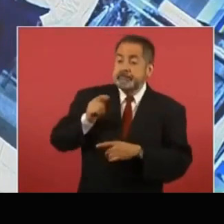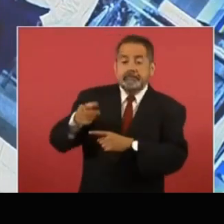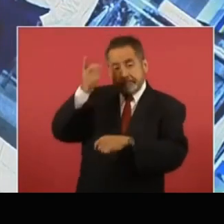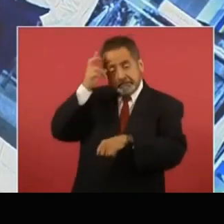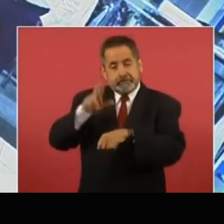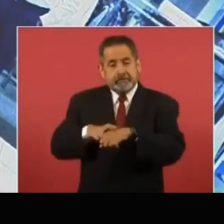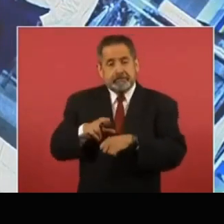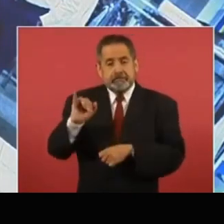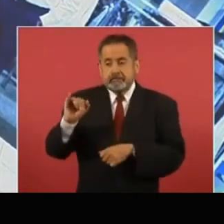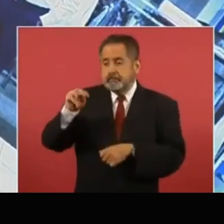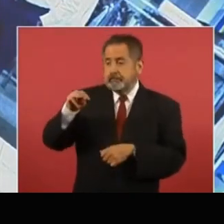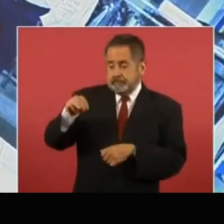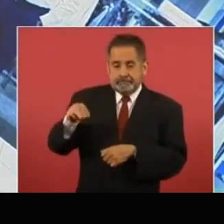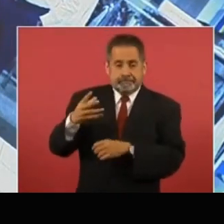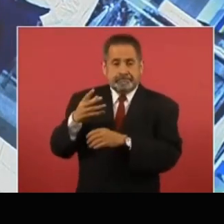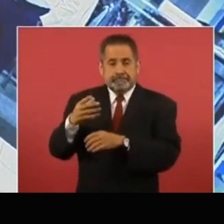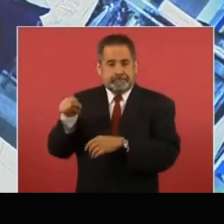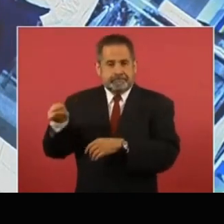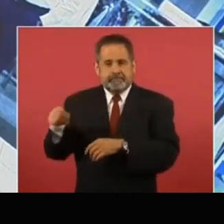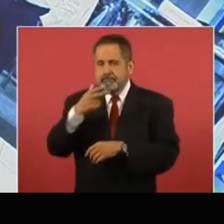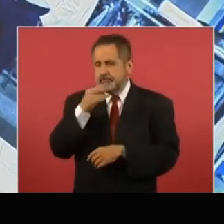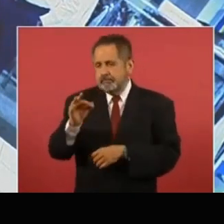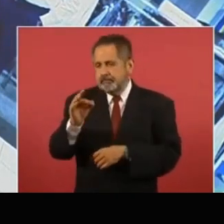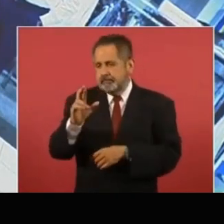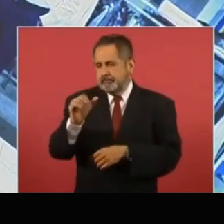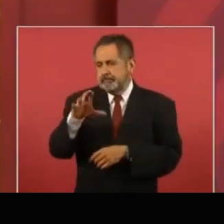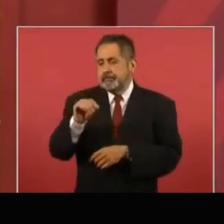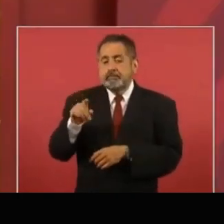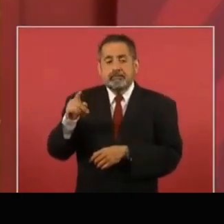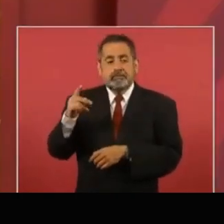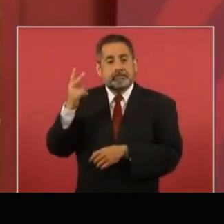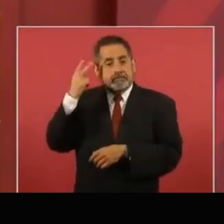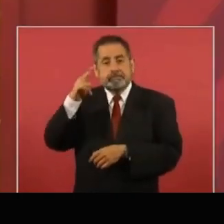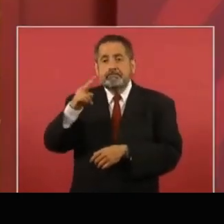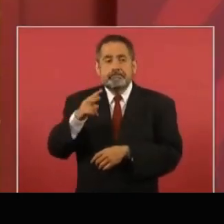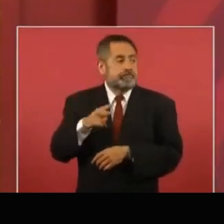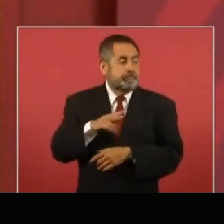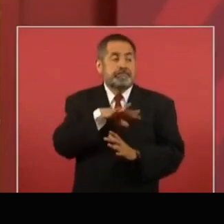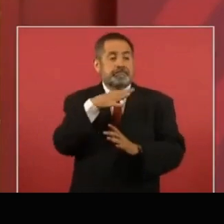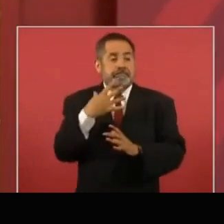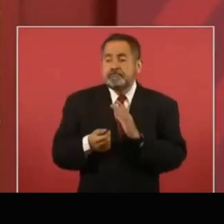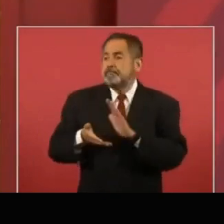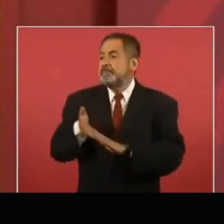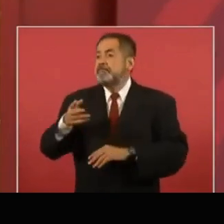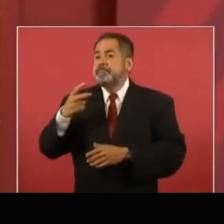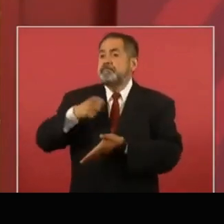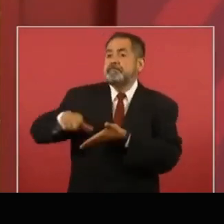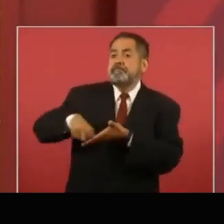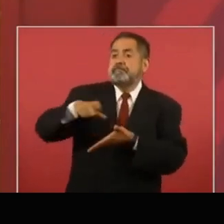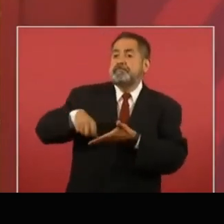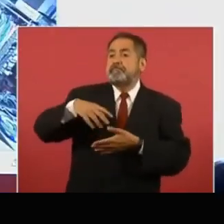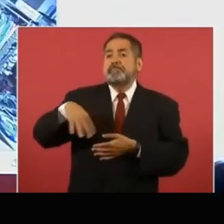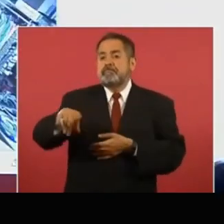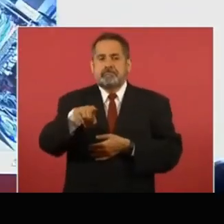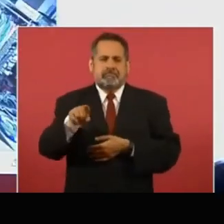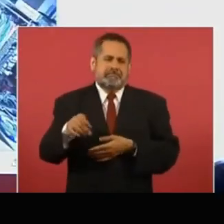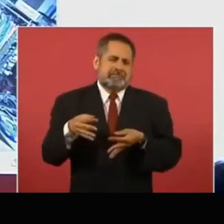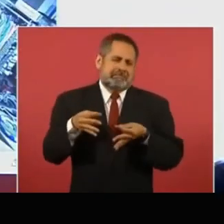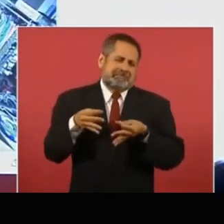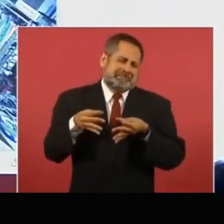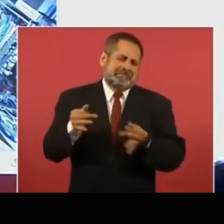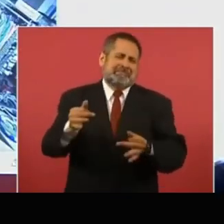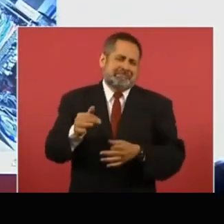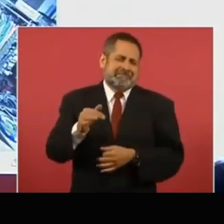instituto nacional de migración francisco garduño se fue de shopping a la tienda el tráfico